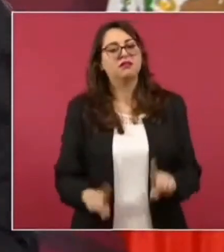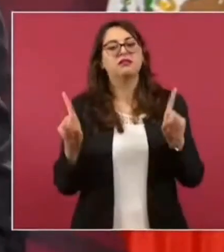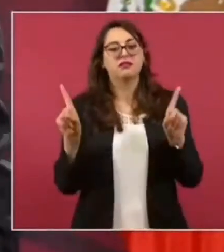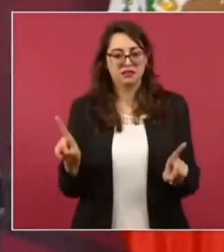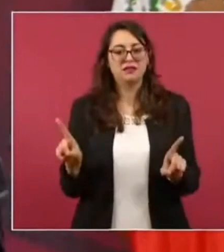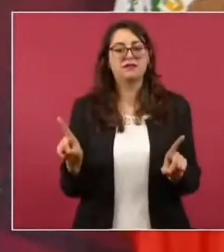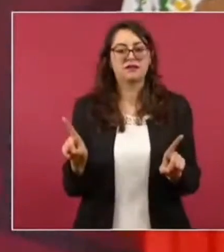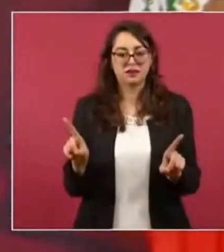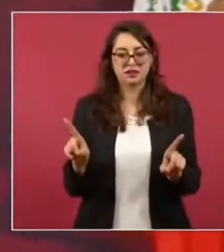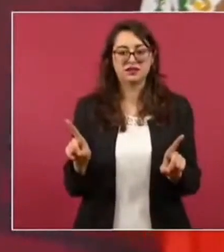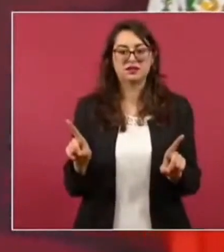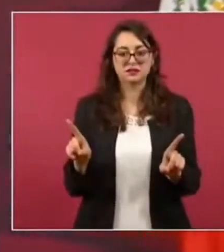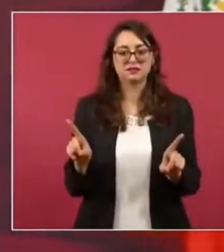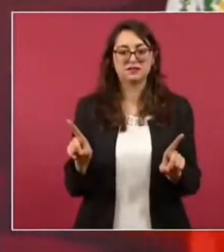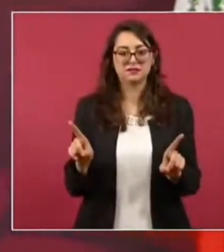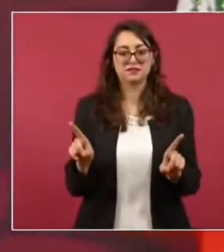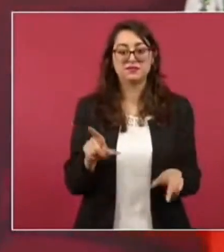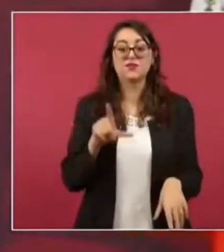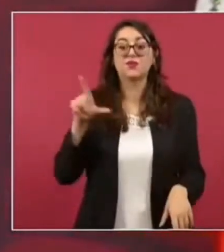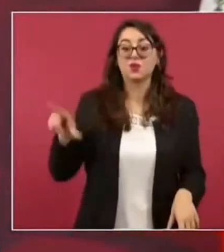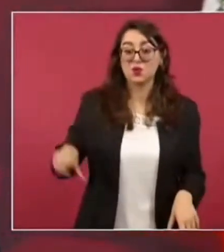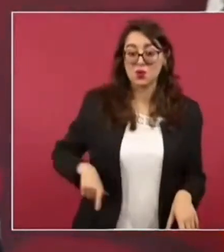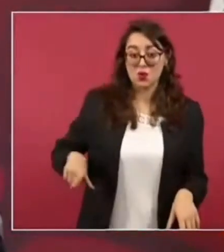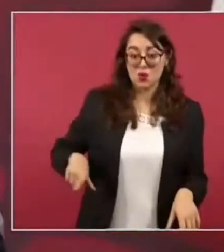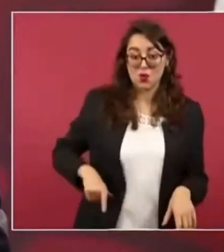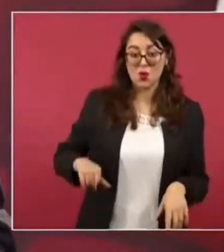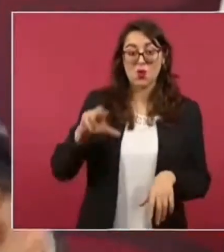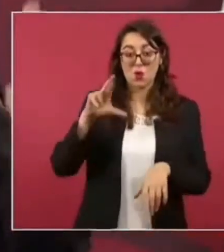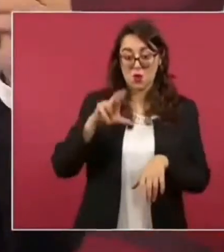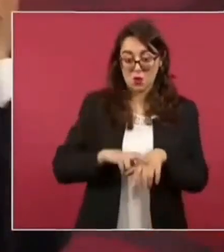porque un buen gobierno depende